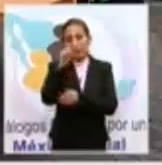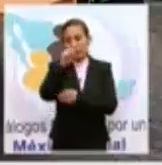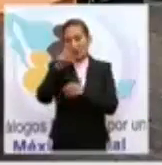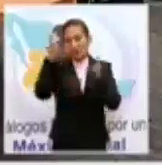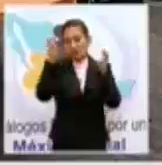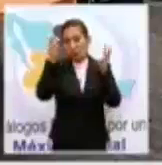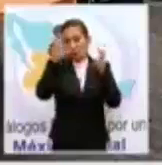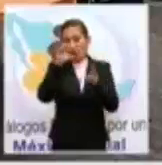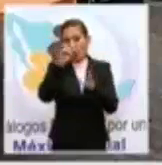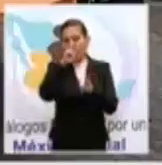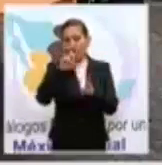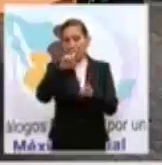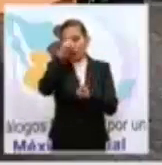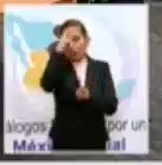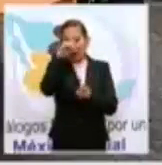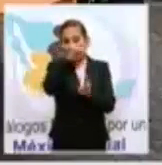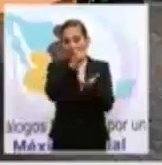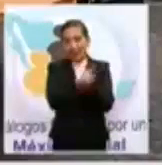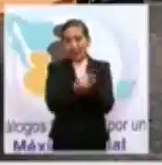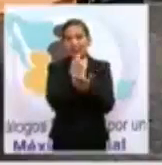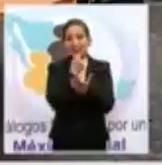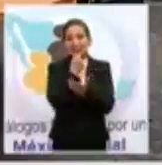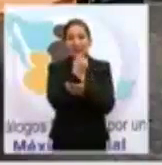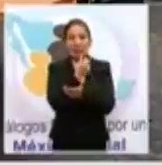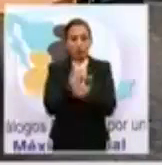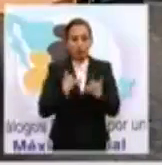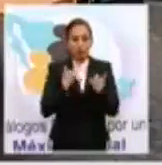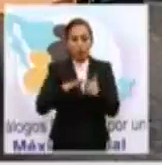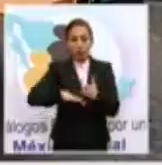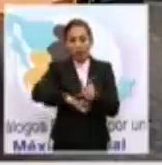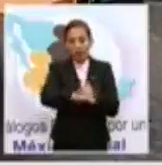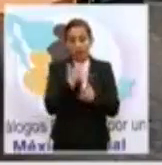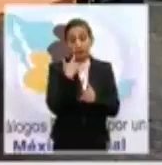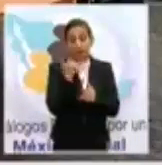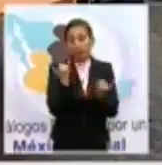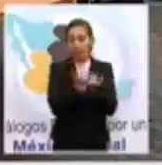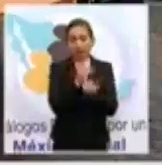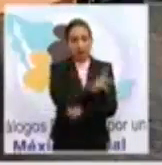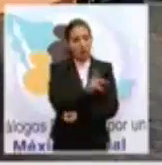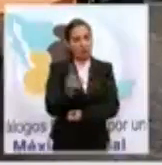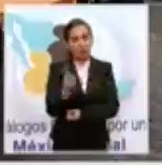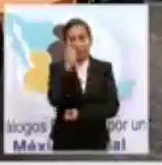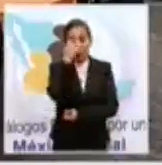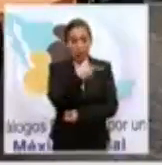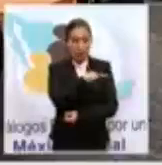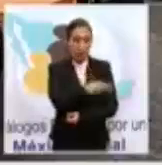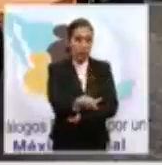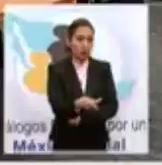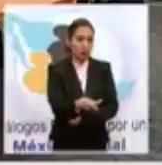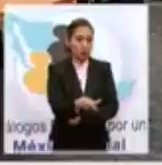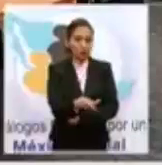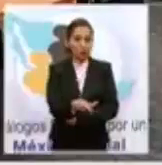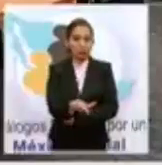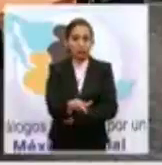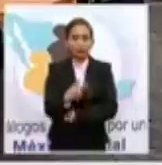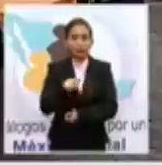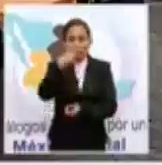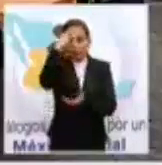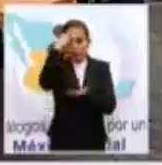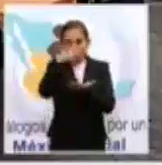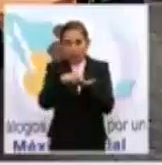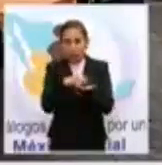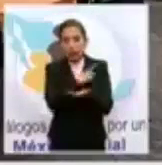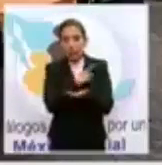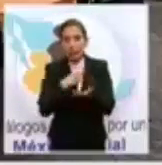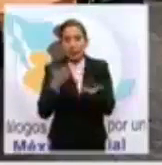pedirle al Coneval para la ley de los niños y los adolescentes, quisiera un esfuerzo similar al que se hizo para pobreza. Creo que va a tener que hacerse